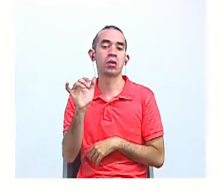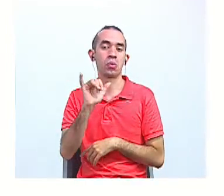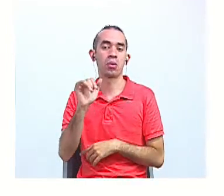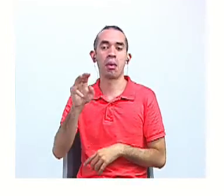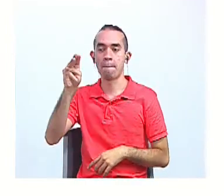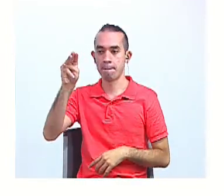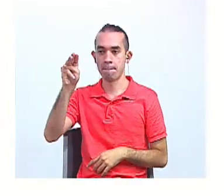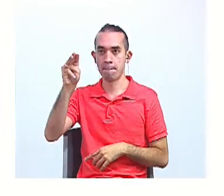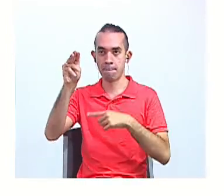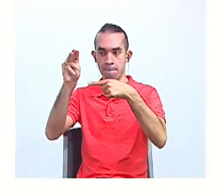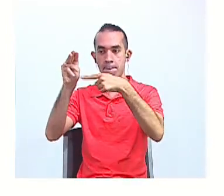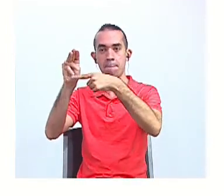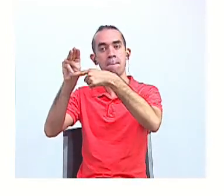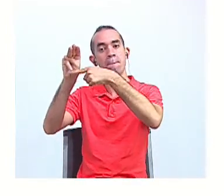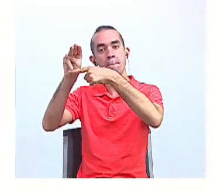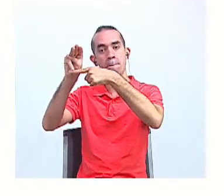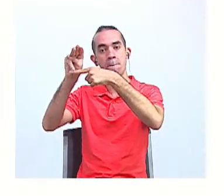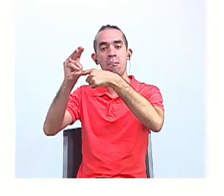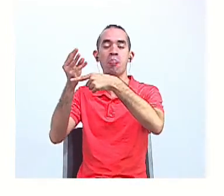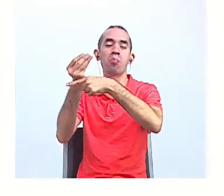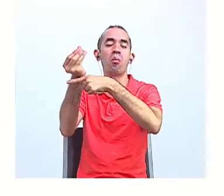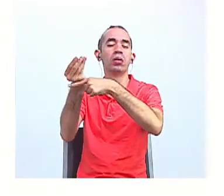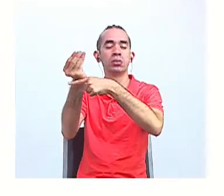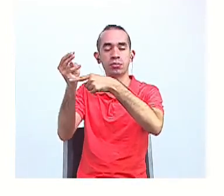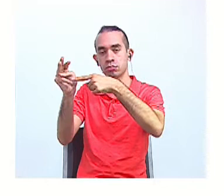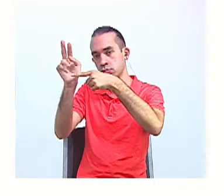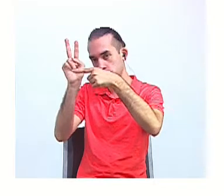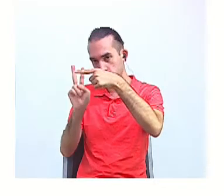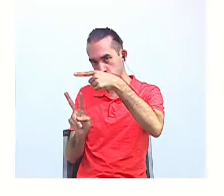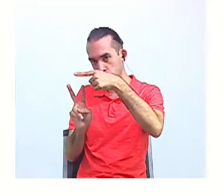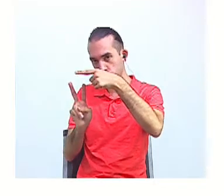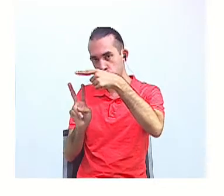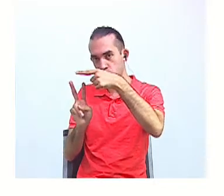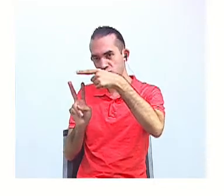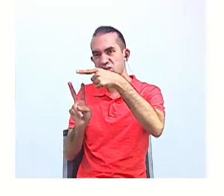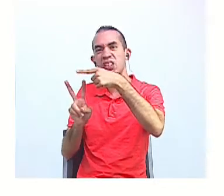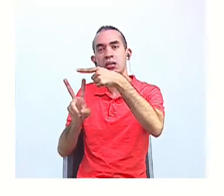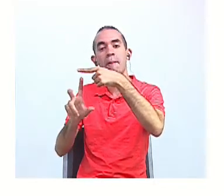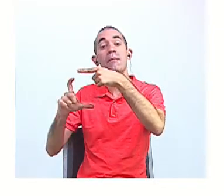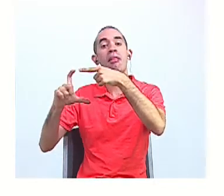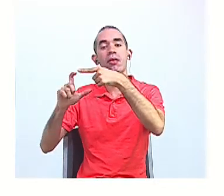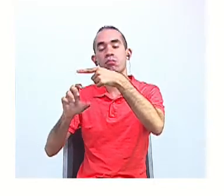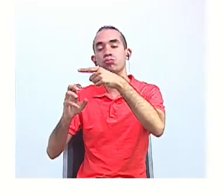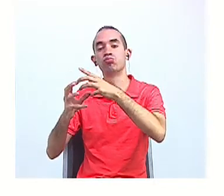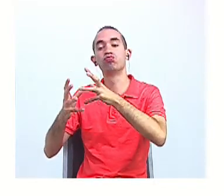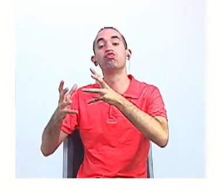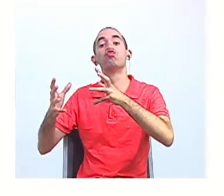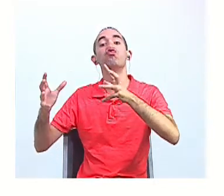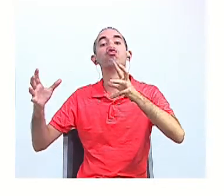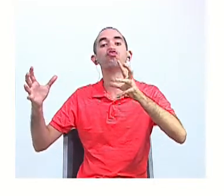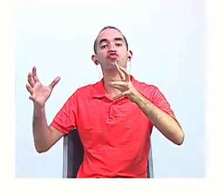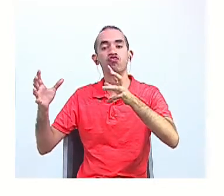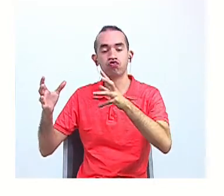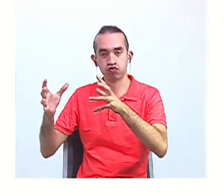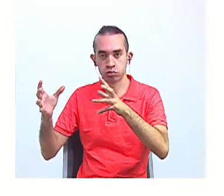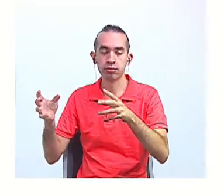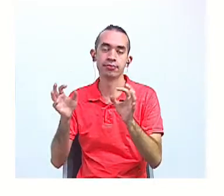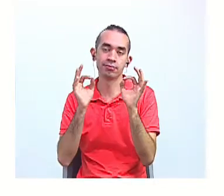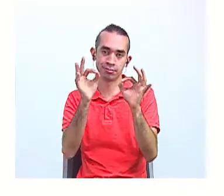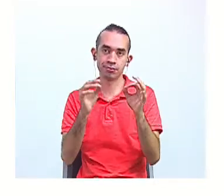de m, que corresponde a la masa, y en el denominador una V mayúscula que corresponde al volumen. Muy